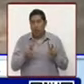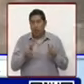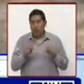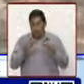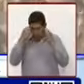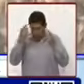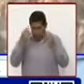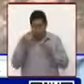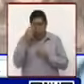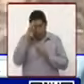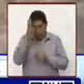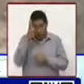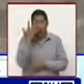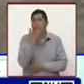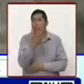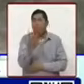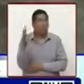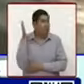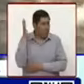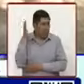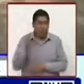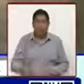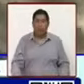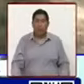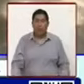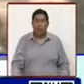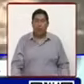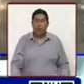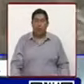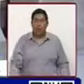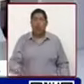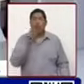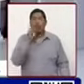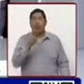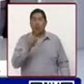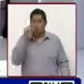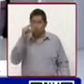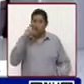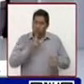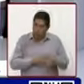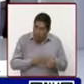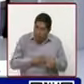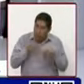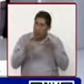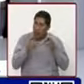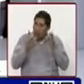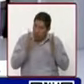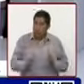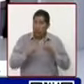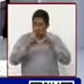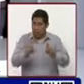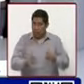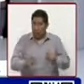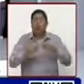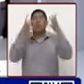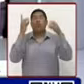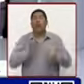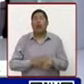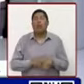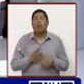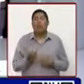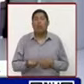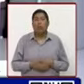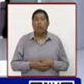el propósito de la creación del área protegida. Usted está poco tiempo en esta dirección general, ¿verdad, don Omar? ¿Cuánto tiempo